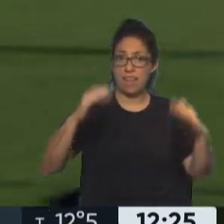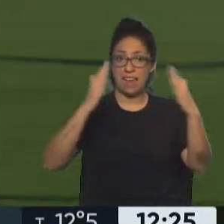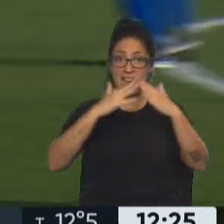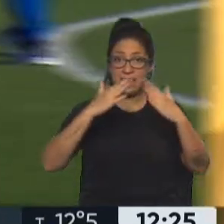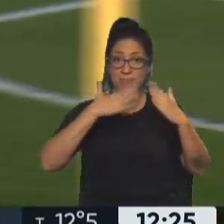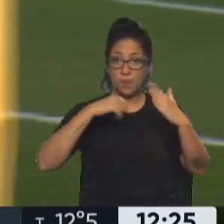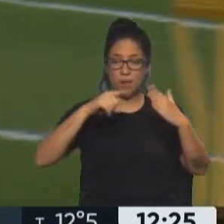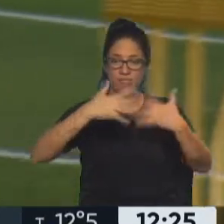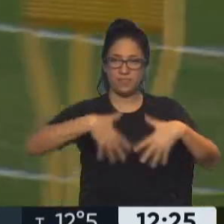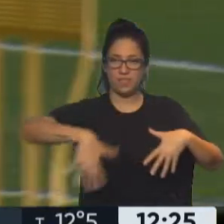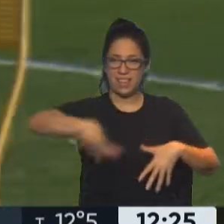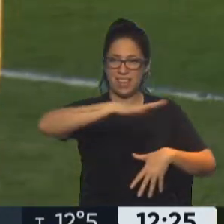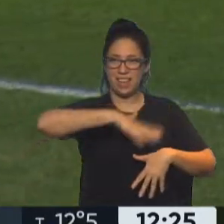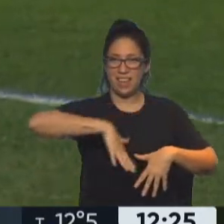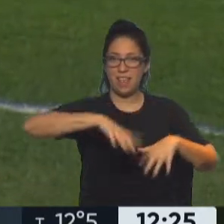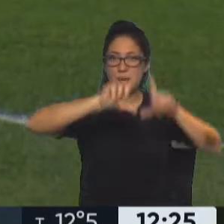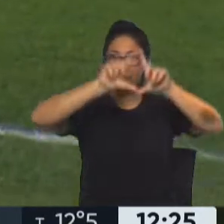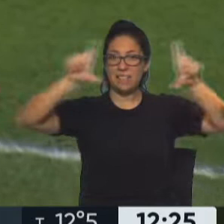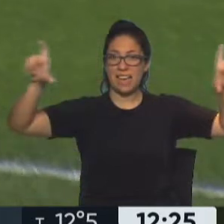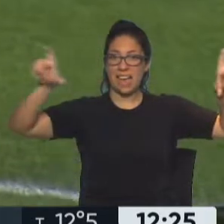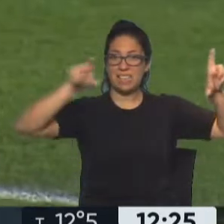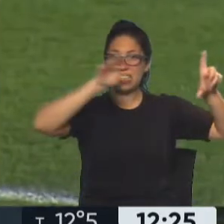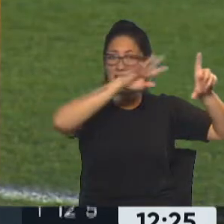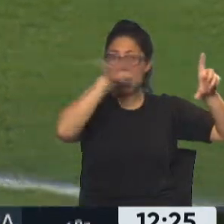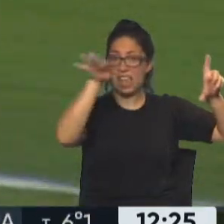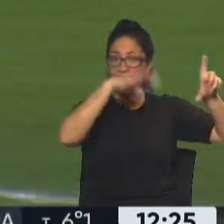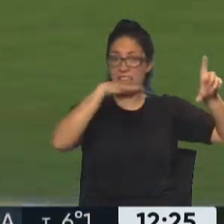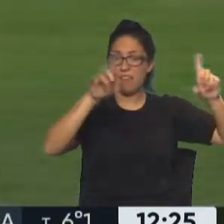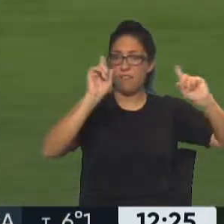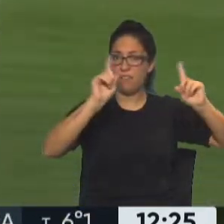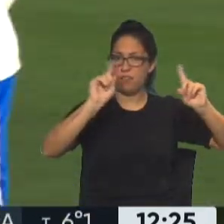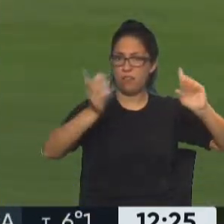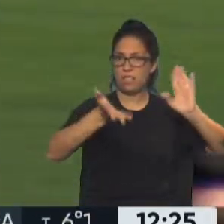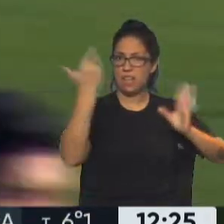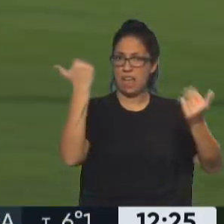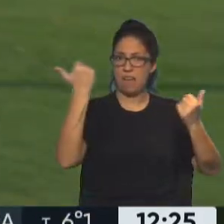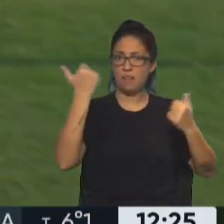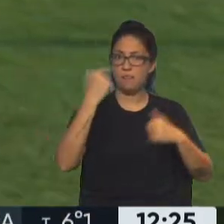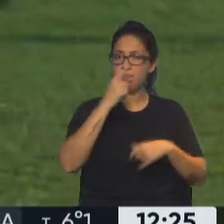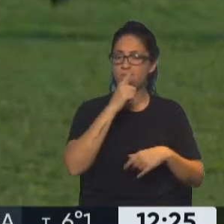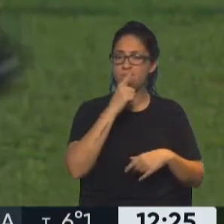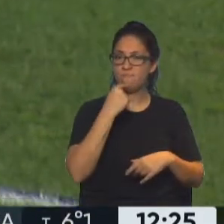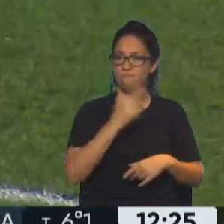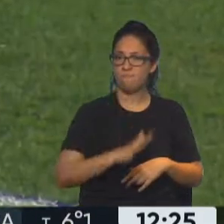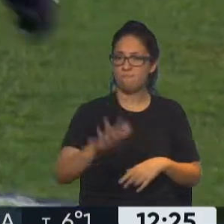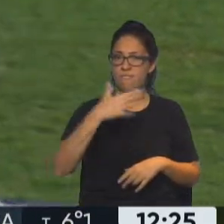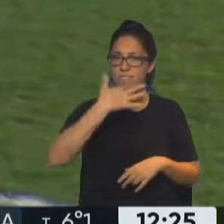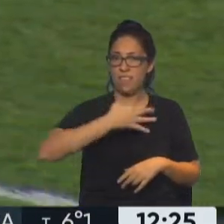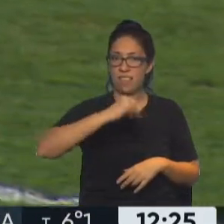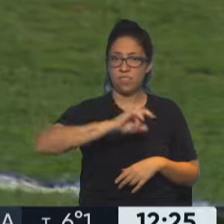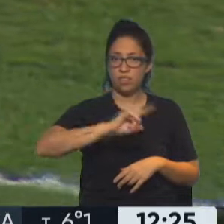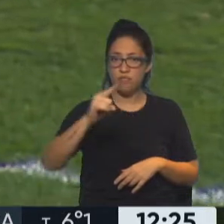hoy a primeras horas destinado de la madrugada. A los jugadores. Claro, no permaneció. Por eso la entidad, la verdad que es de dudosa autenticidad.